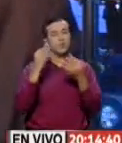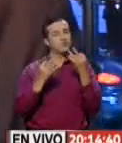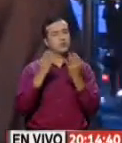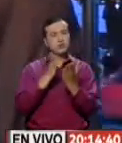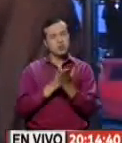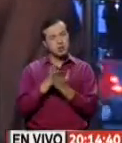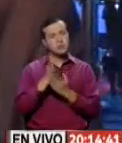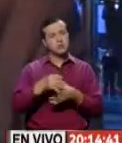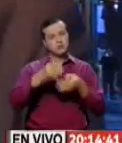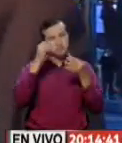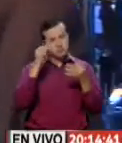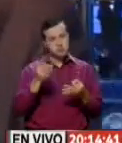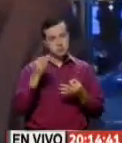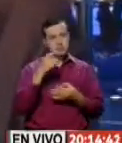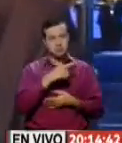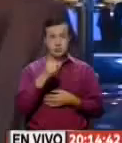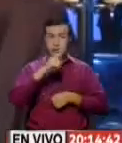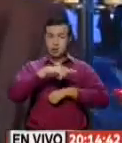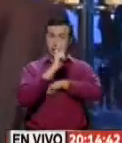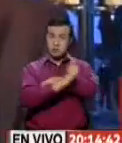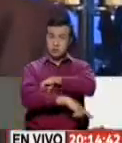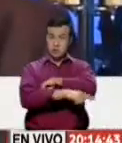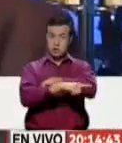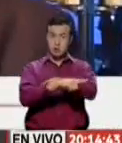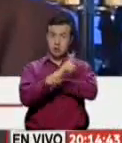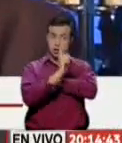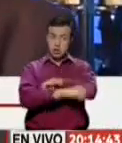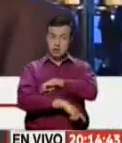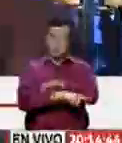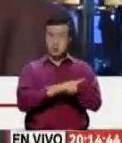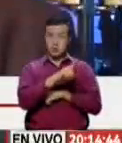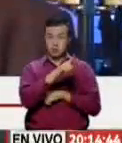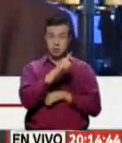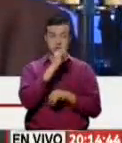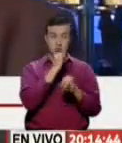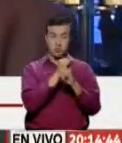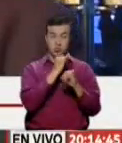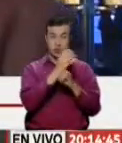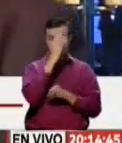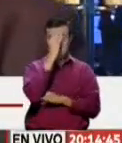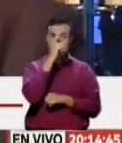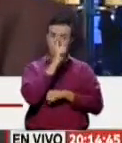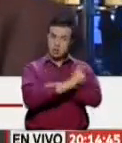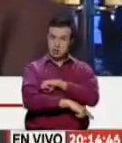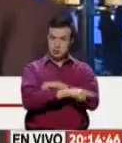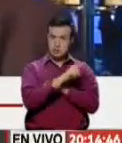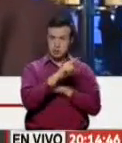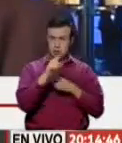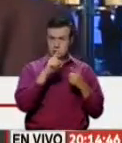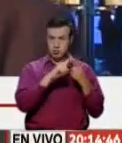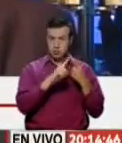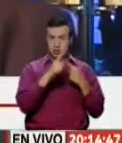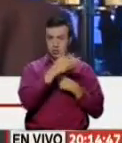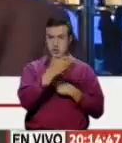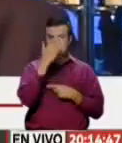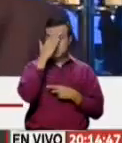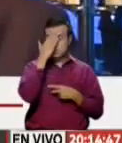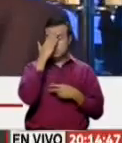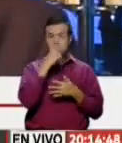camino correcto, que sea sancionado administrativamente a una entidad educativa y que, de lo que ellos